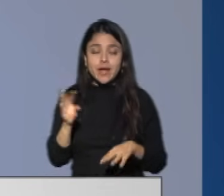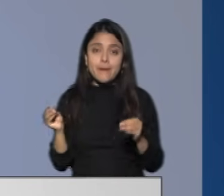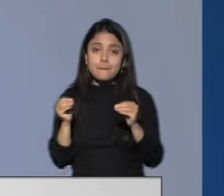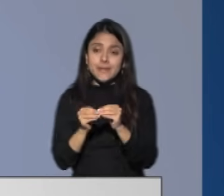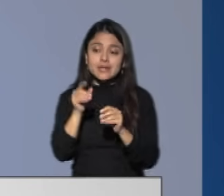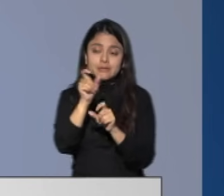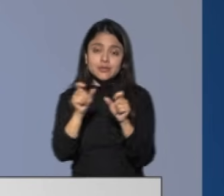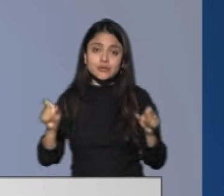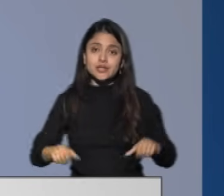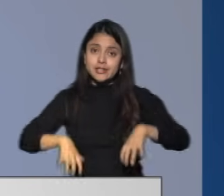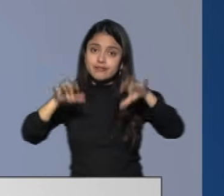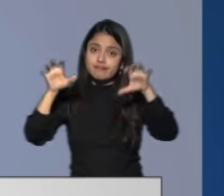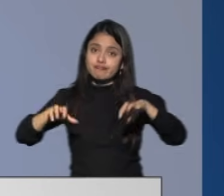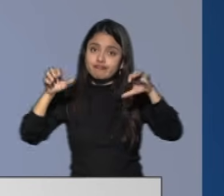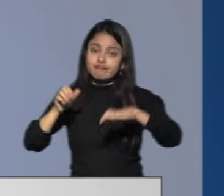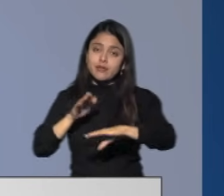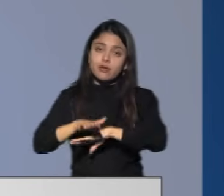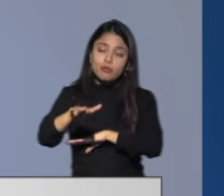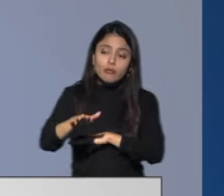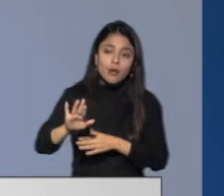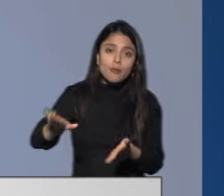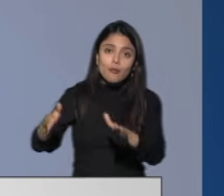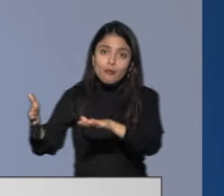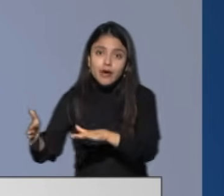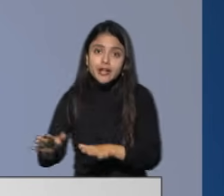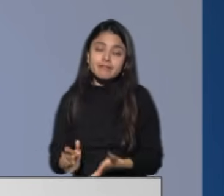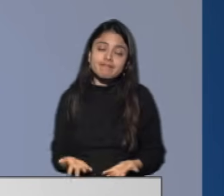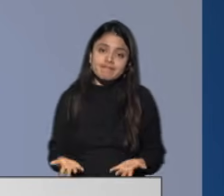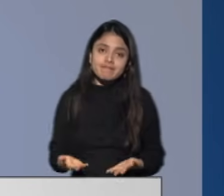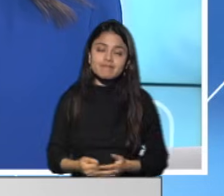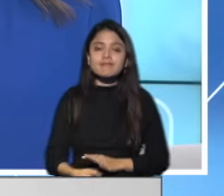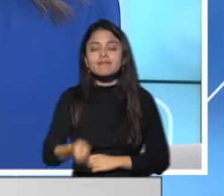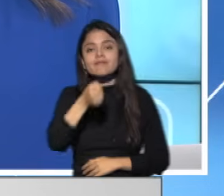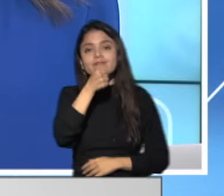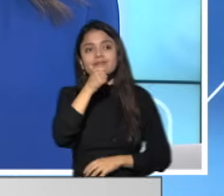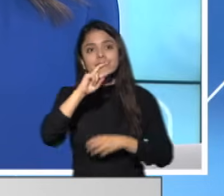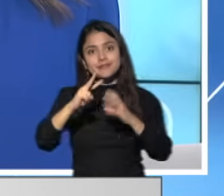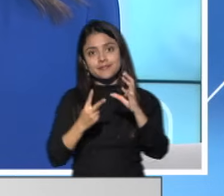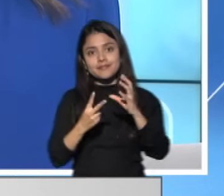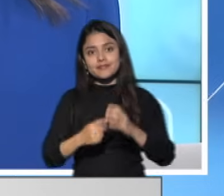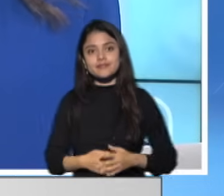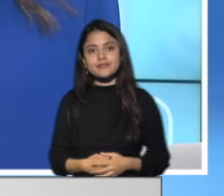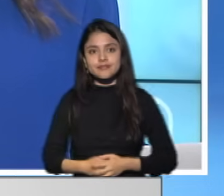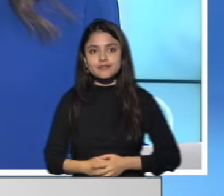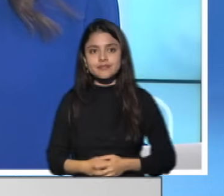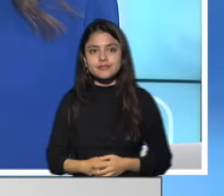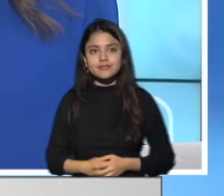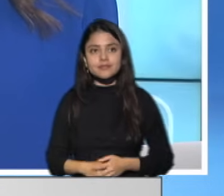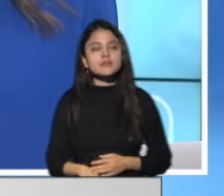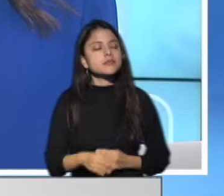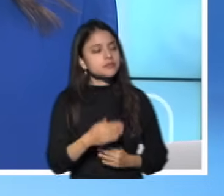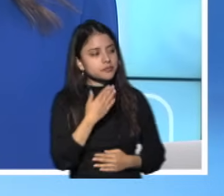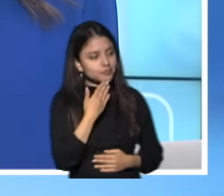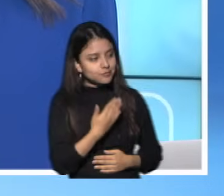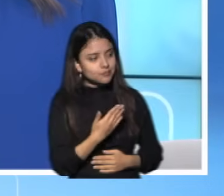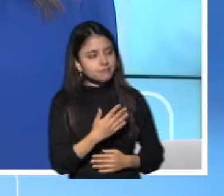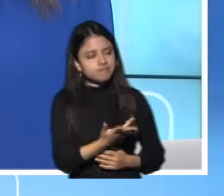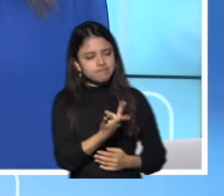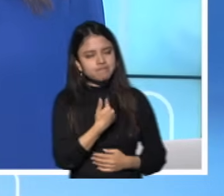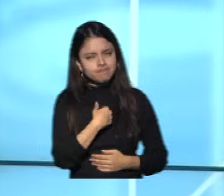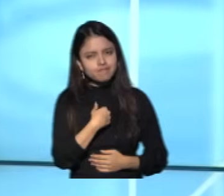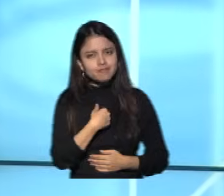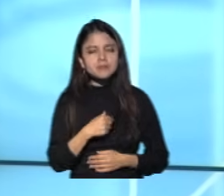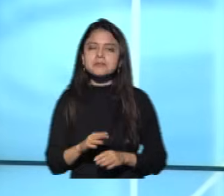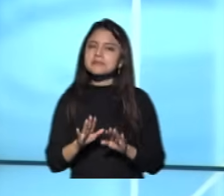las principales noticias de la capital de Antioquia. Hernán Muñoz, Noticentro 1 CMI. Muchas gracias, Hernán, por toda su